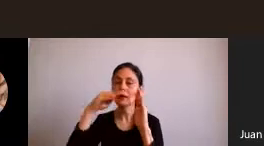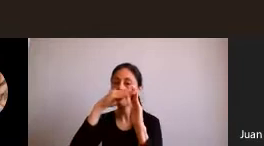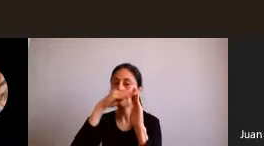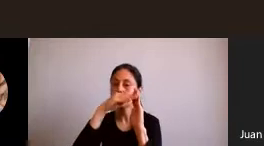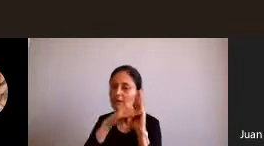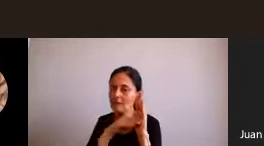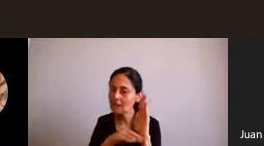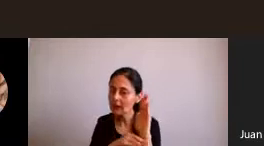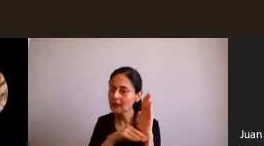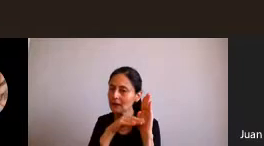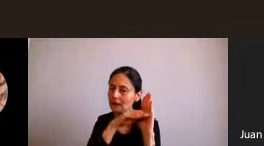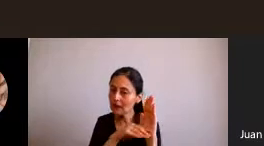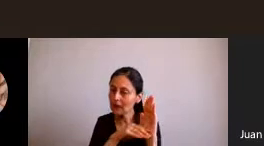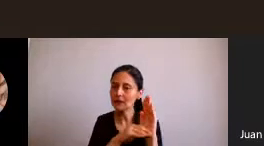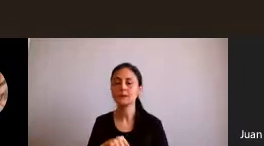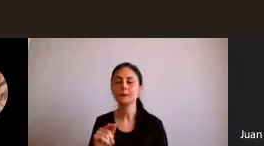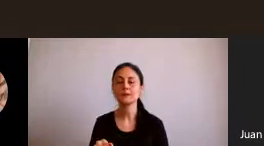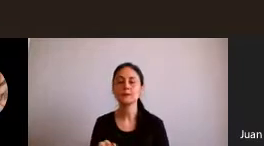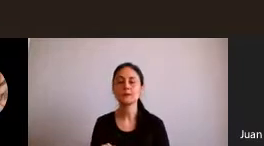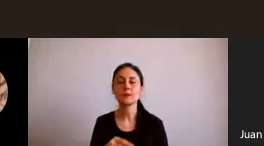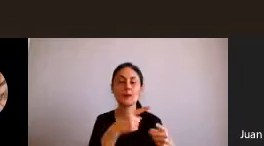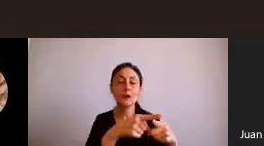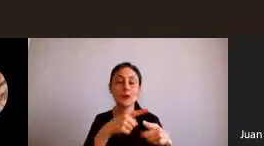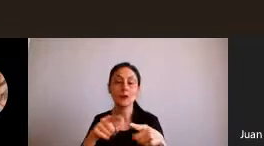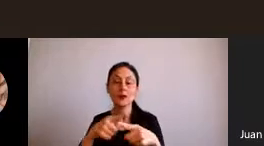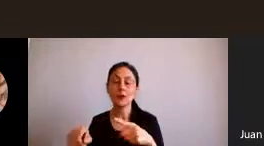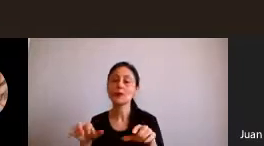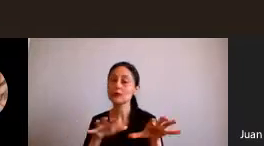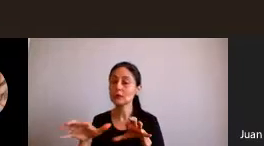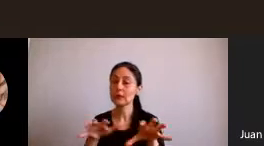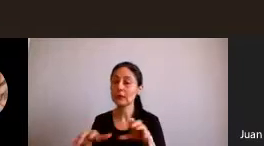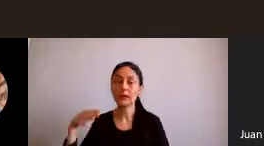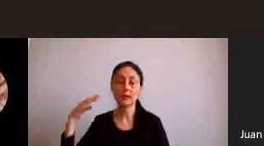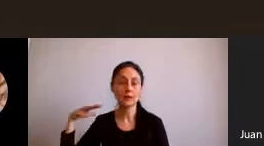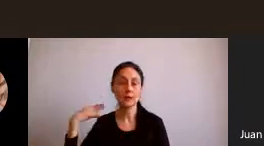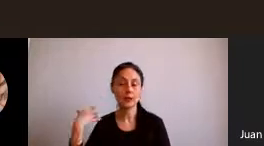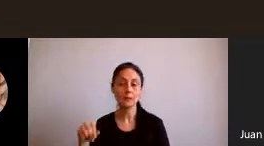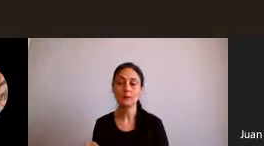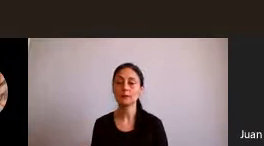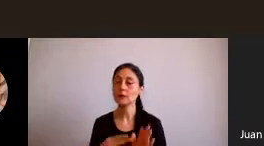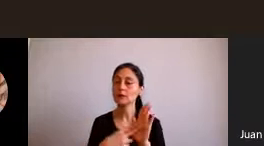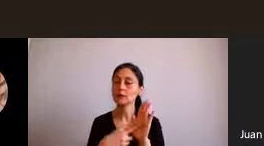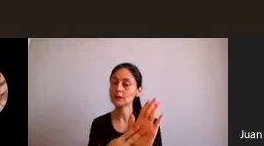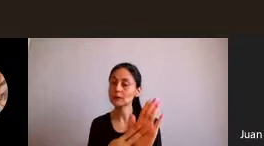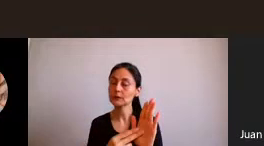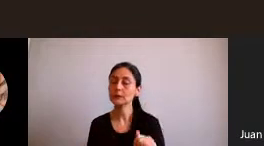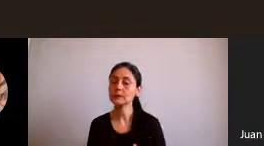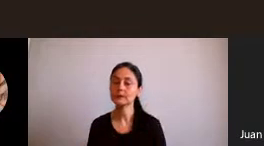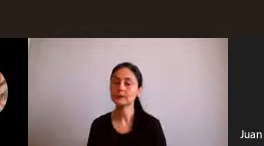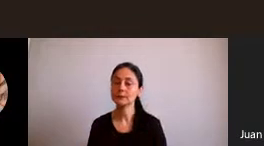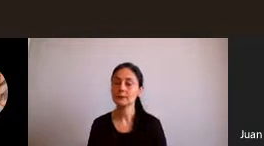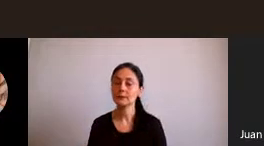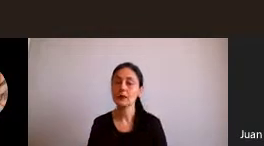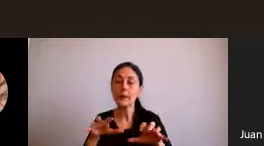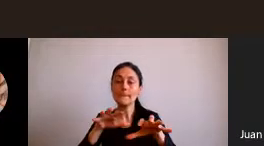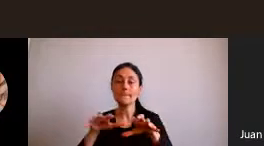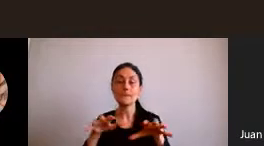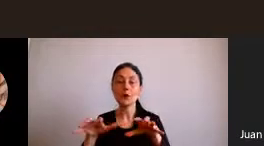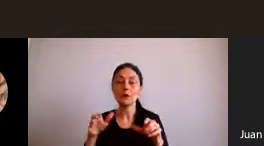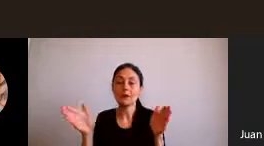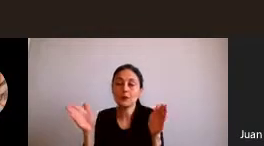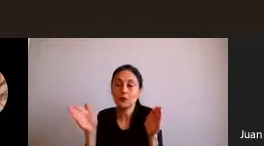son interesantes y que son importantes mencionar porque están asociados muchas veces a los procesos de rehabilitación, que son las restricciones de movimiento que se encuentran muchas veces